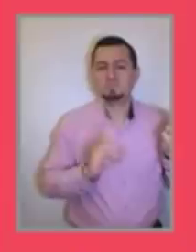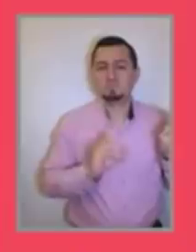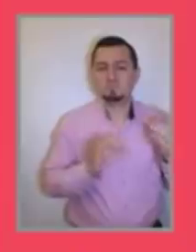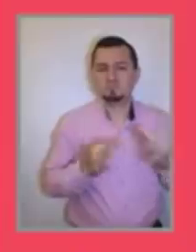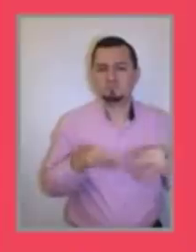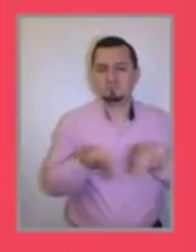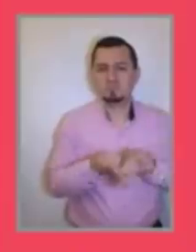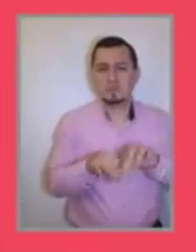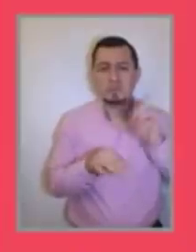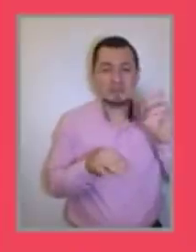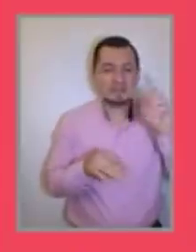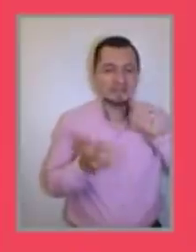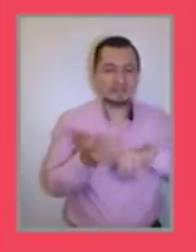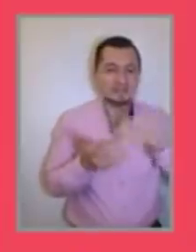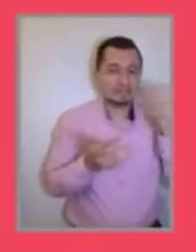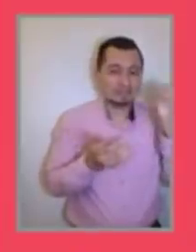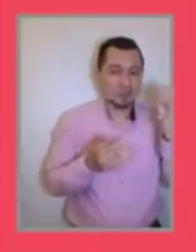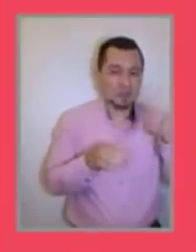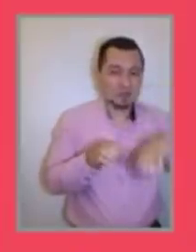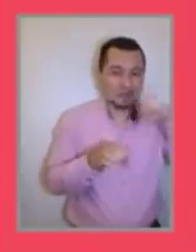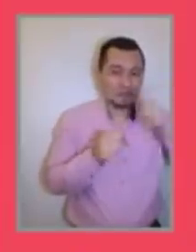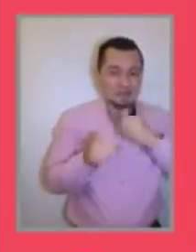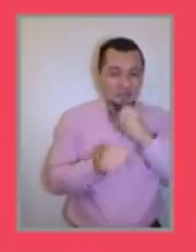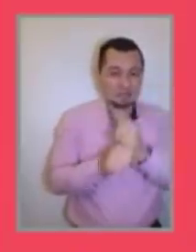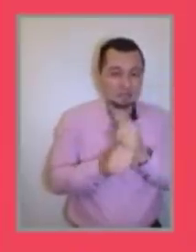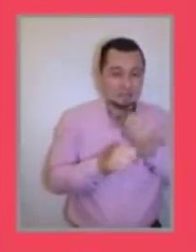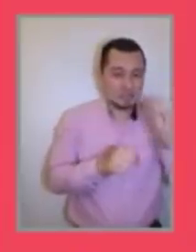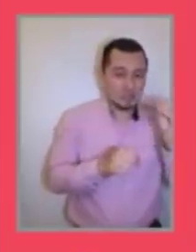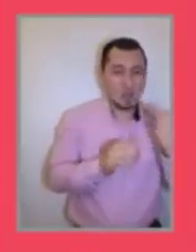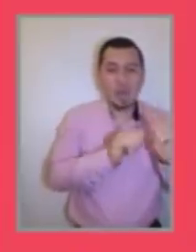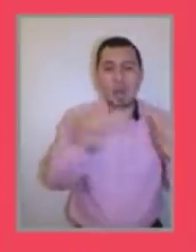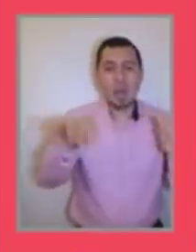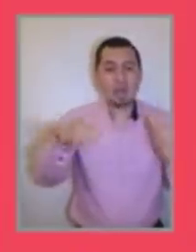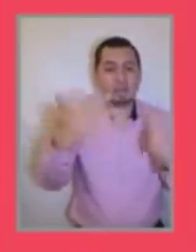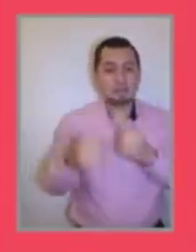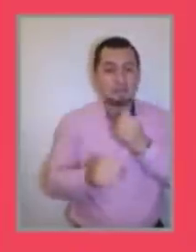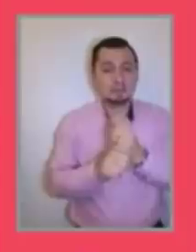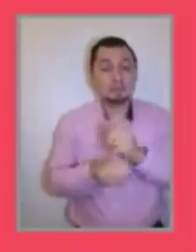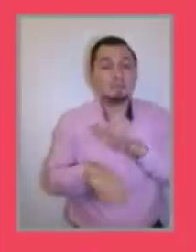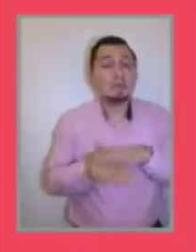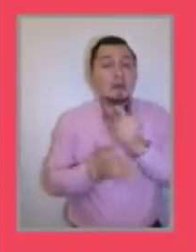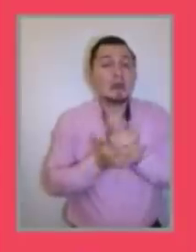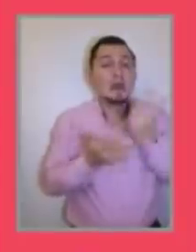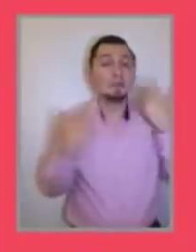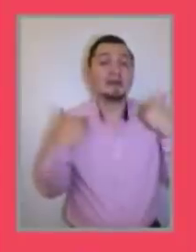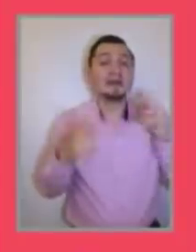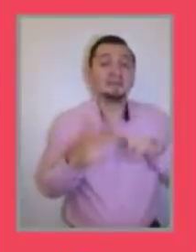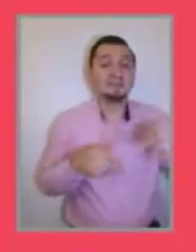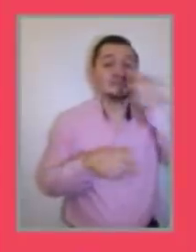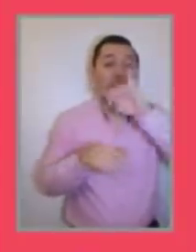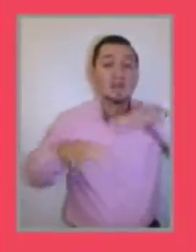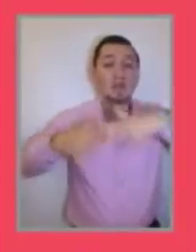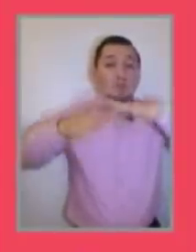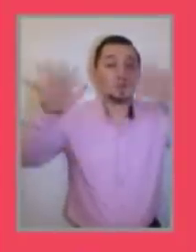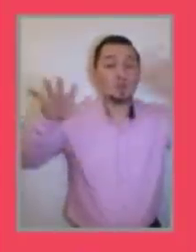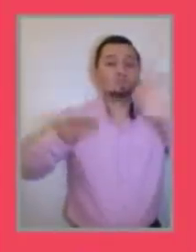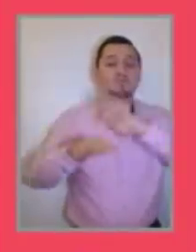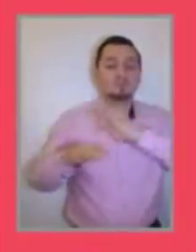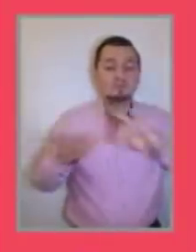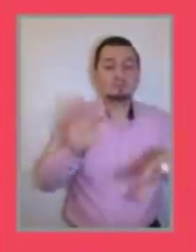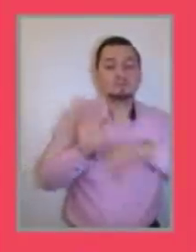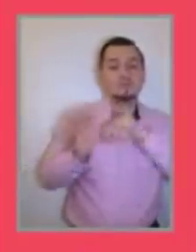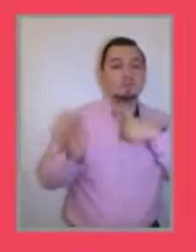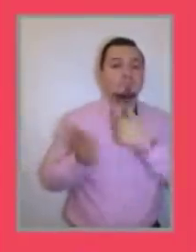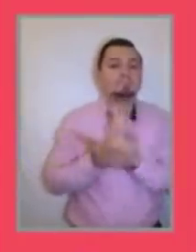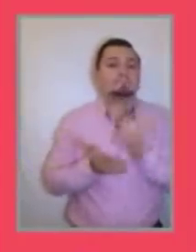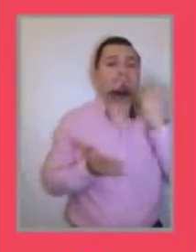importante en términos del número de casos, lo que entendemos es que el riesgo más importante está con nuestros maestros y maestras. Paso número 1, como